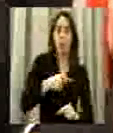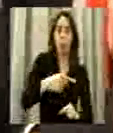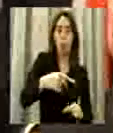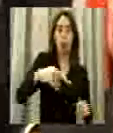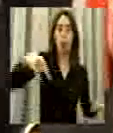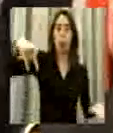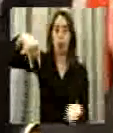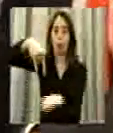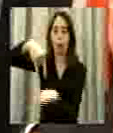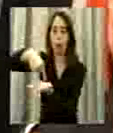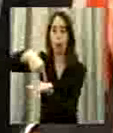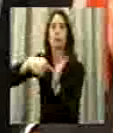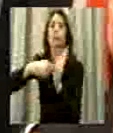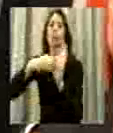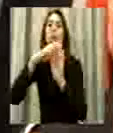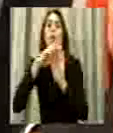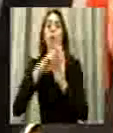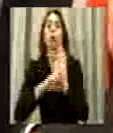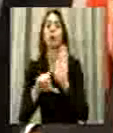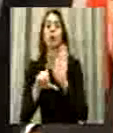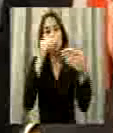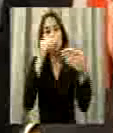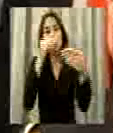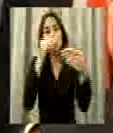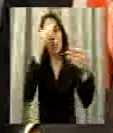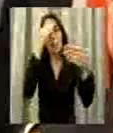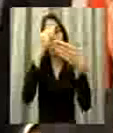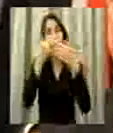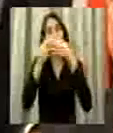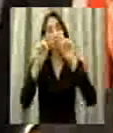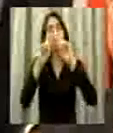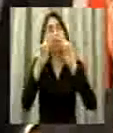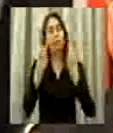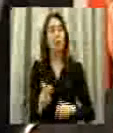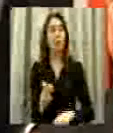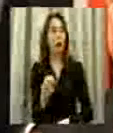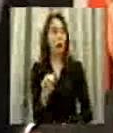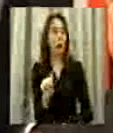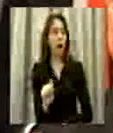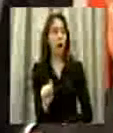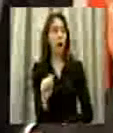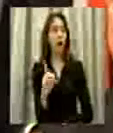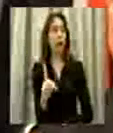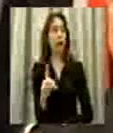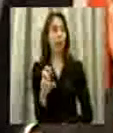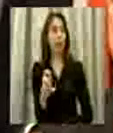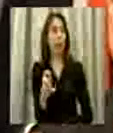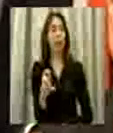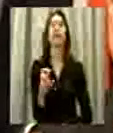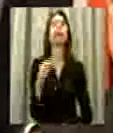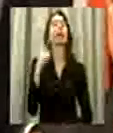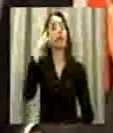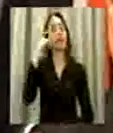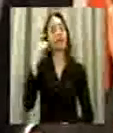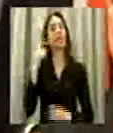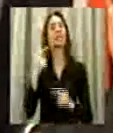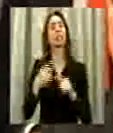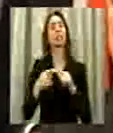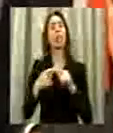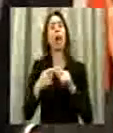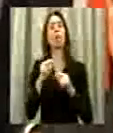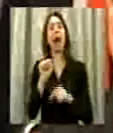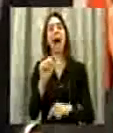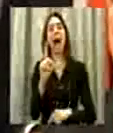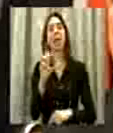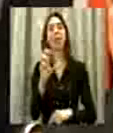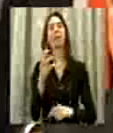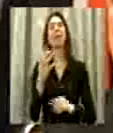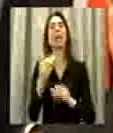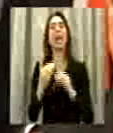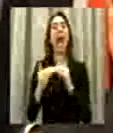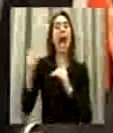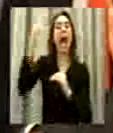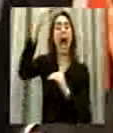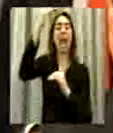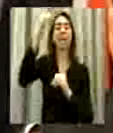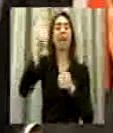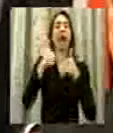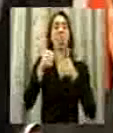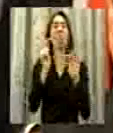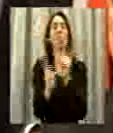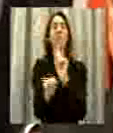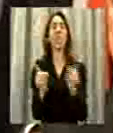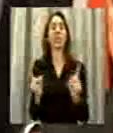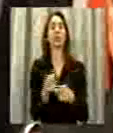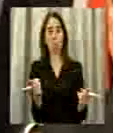Congreso. Es un proyecto de ley que va a encarar el tema de la ADP. Nosotros creemos el mecanismo de alta dirección pública y en otros temas de